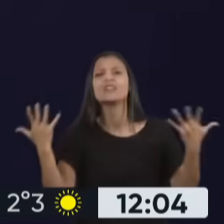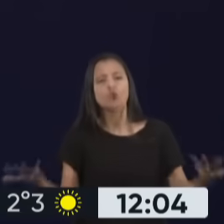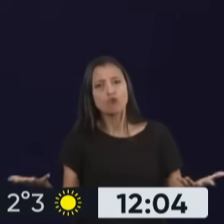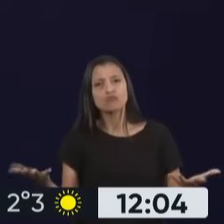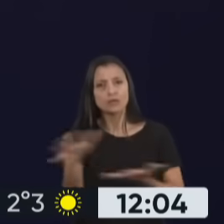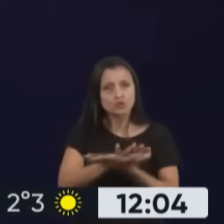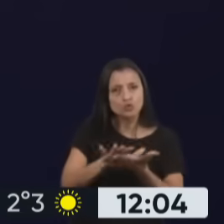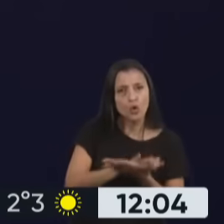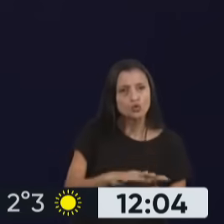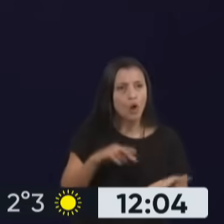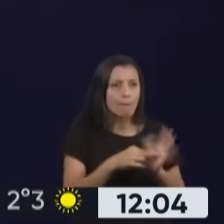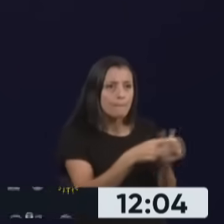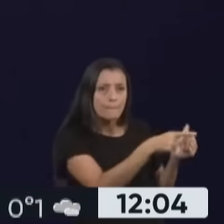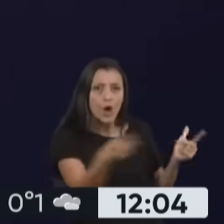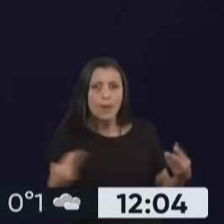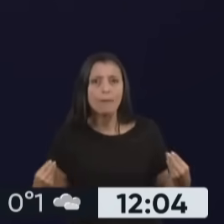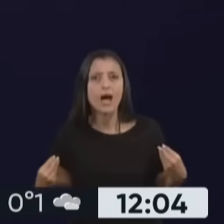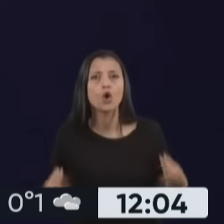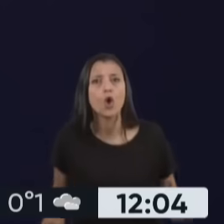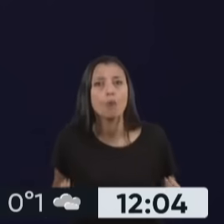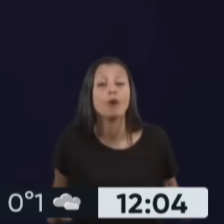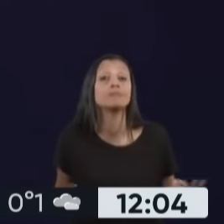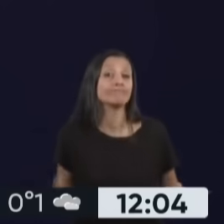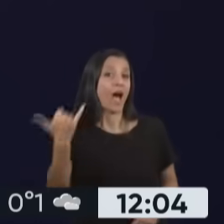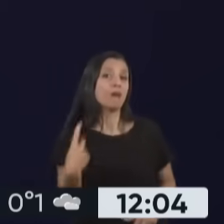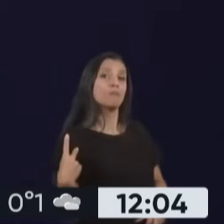para solucionar todos los problemas que nos trajo la actual